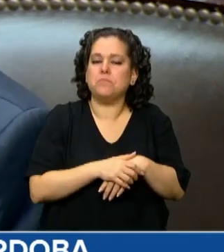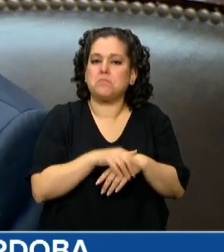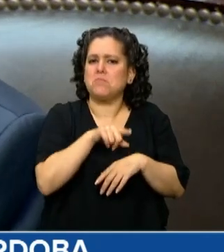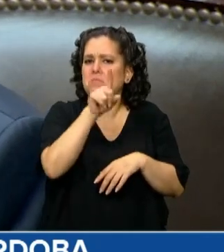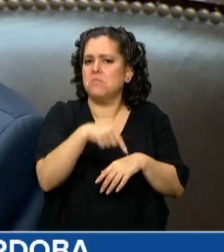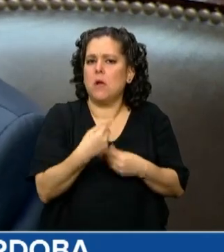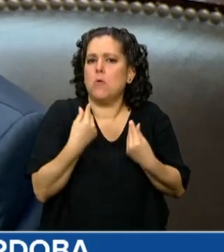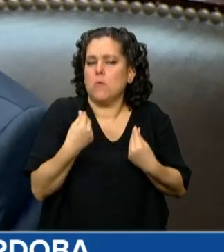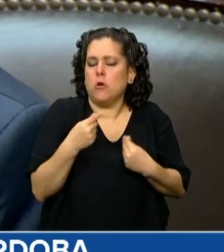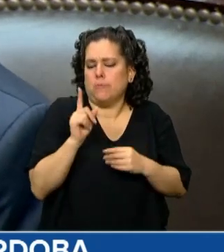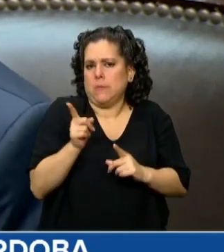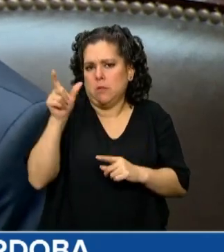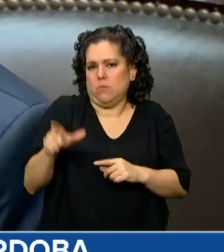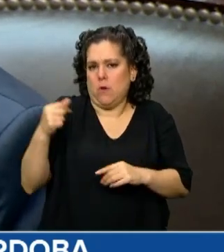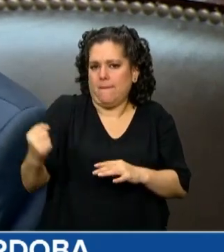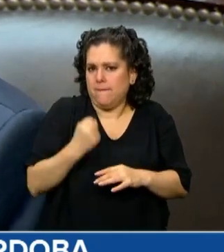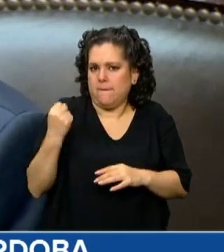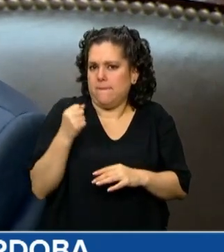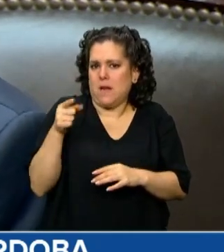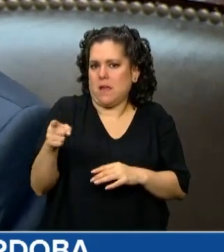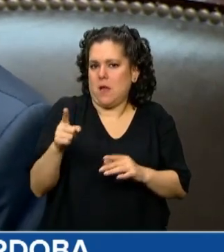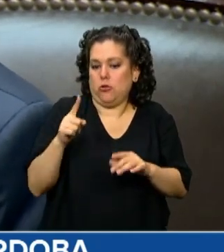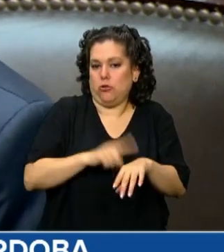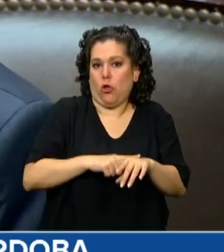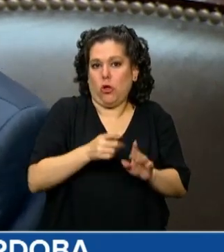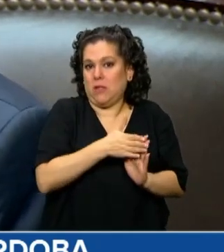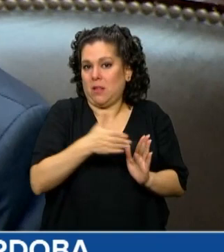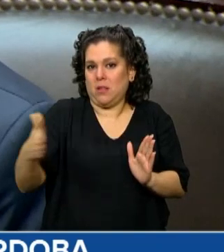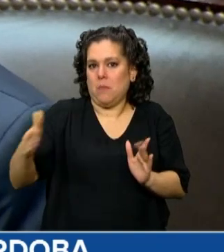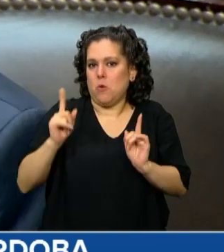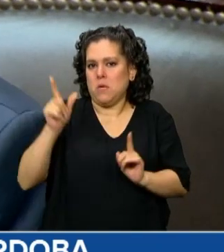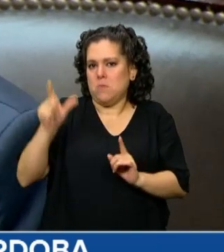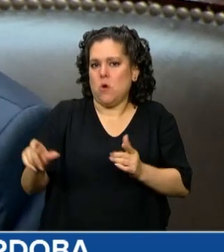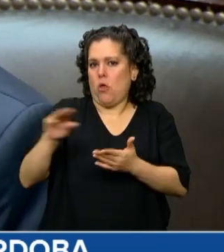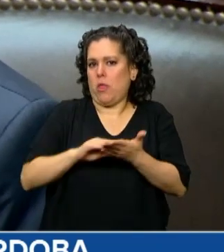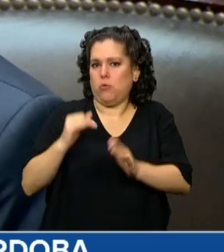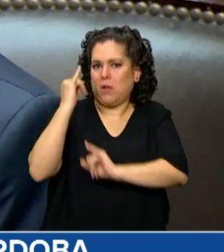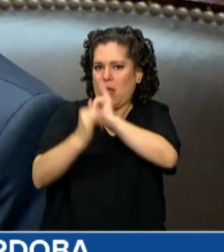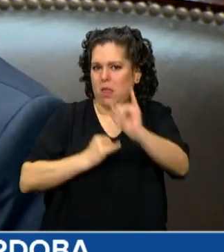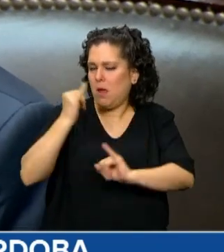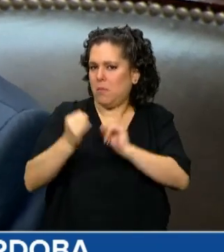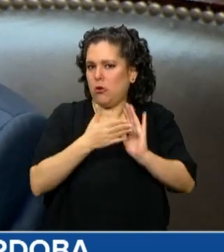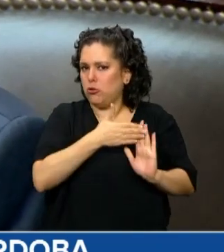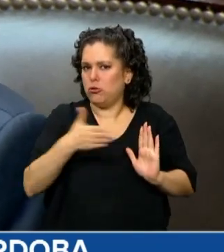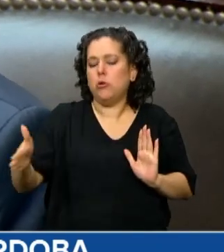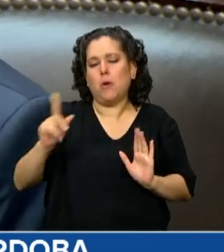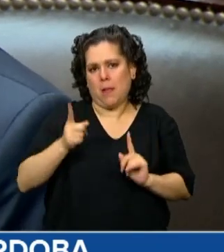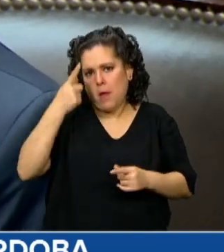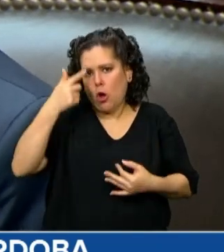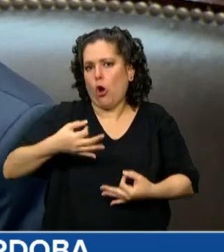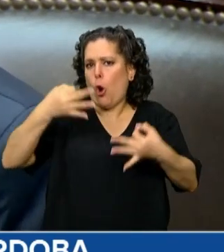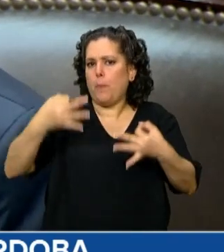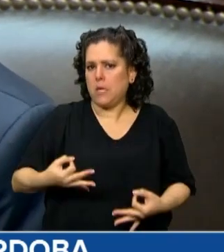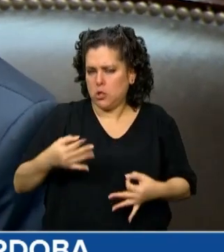de esa tenacidad que expresó durante todo este tiempo la diputada Brouwer de Conin y a la convicción con la